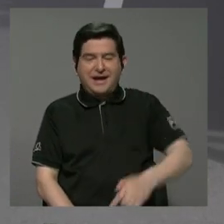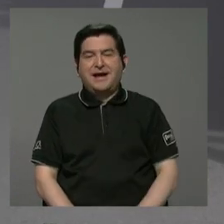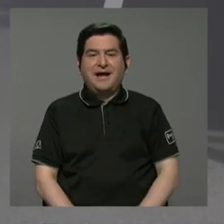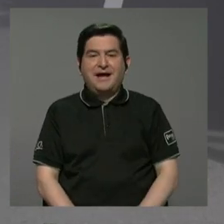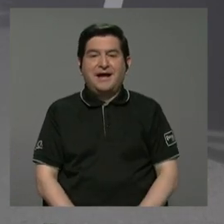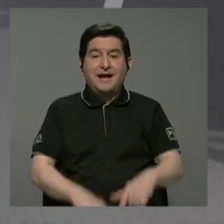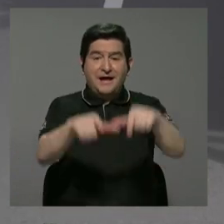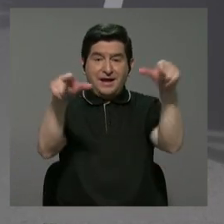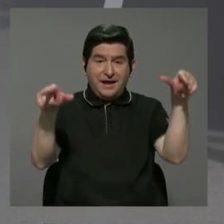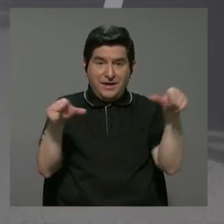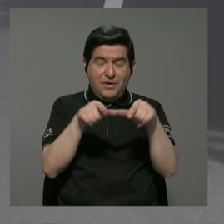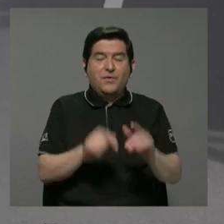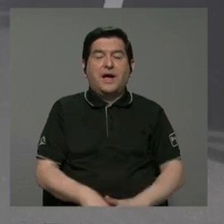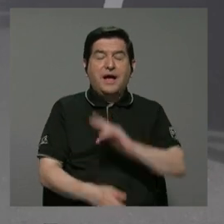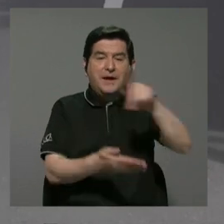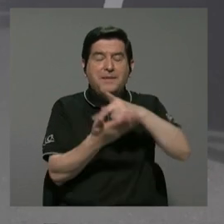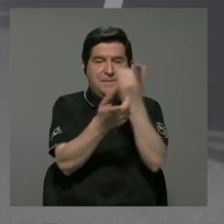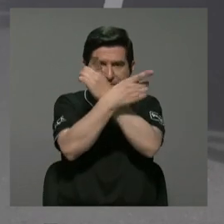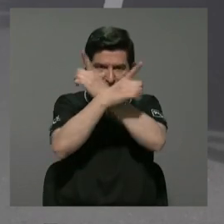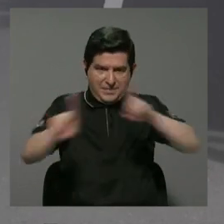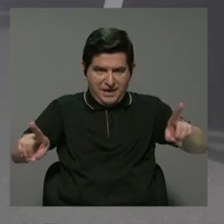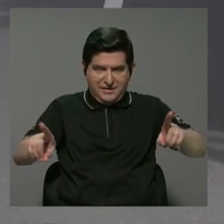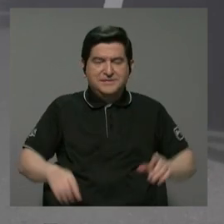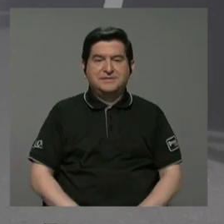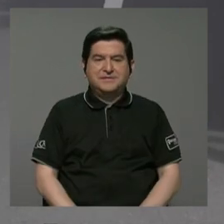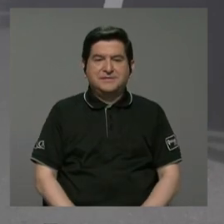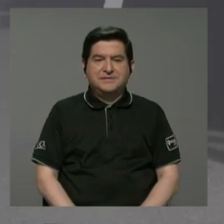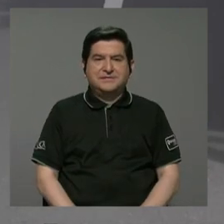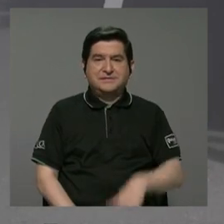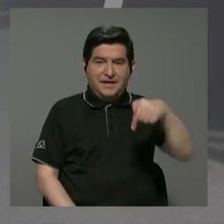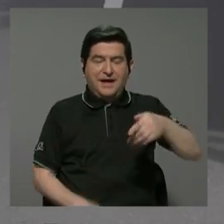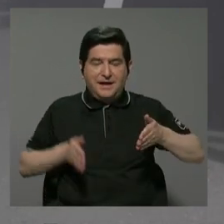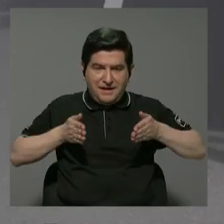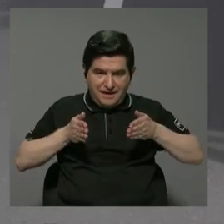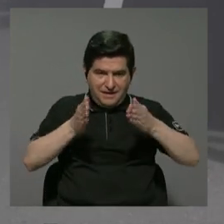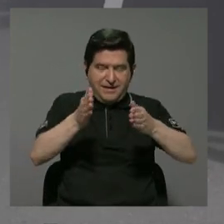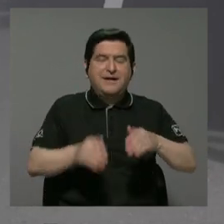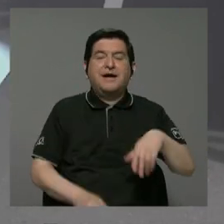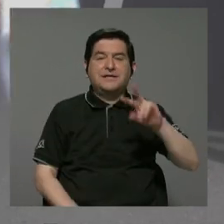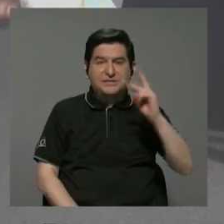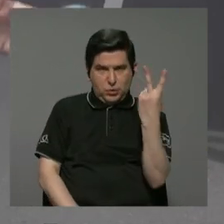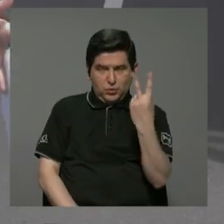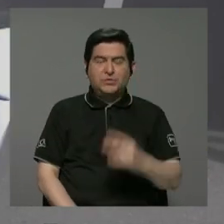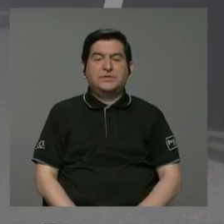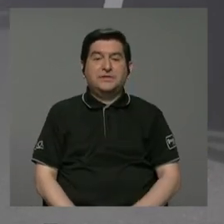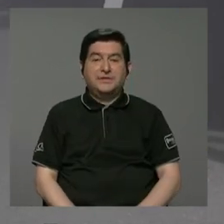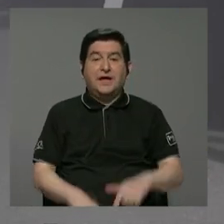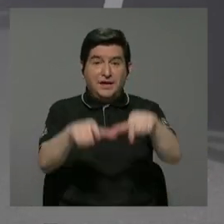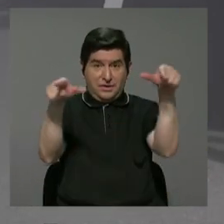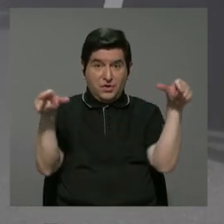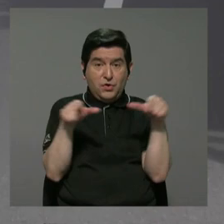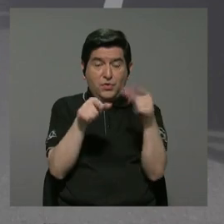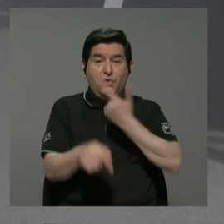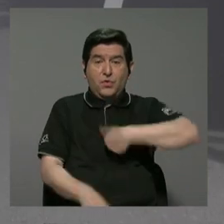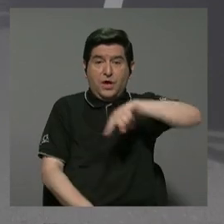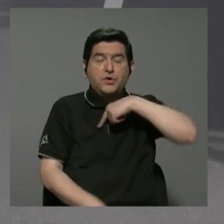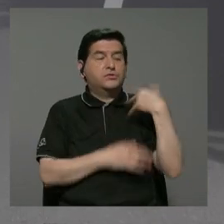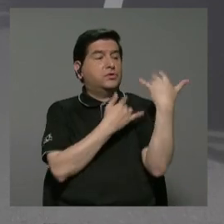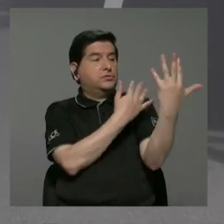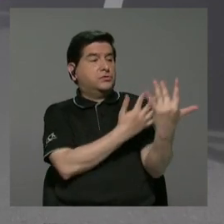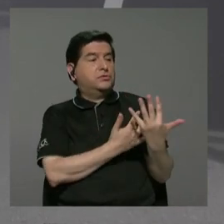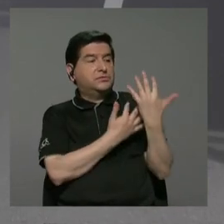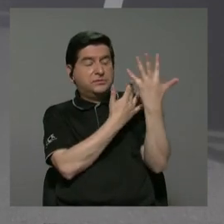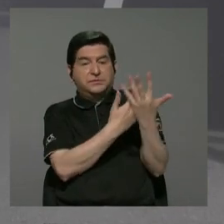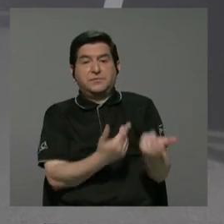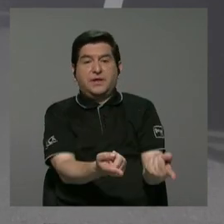nuestro punto en la Plaza de la Democracia, justamente sobre la Avenida Segunda. Este es el punto donde estaremos esperando